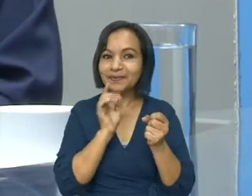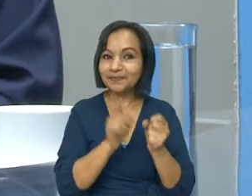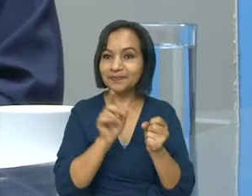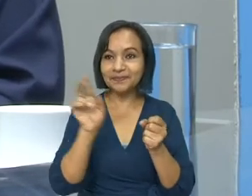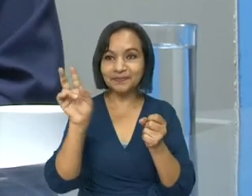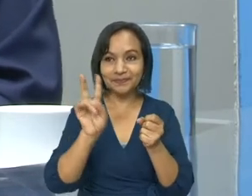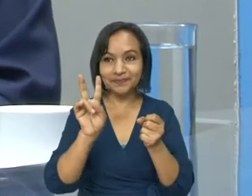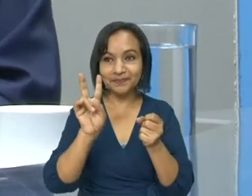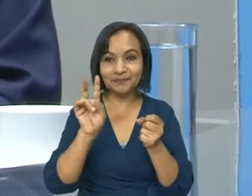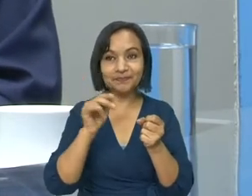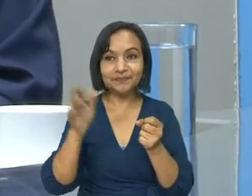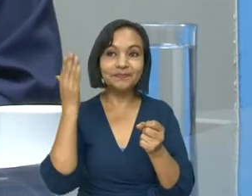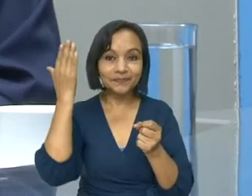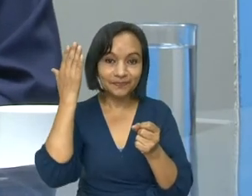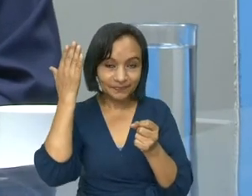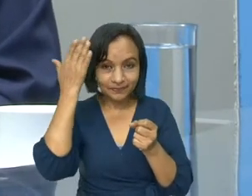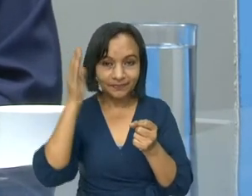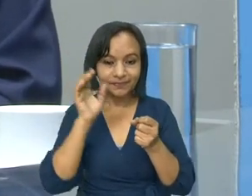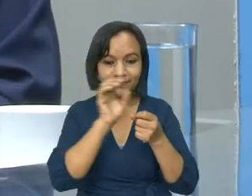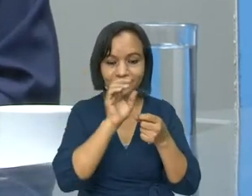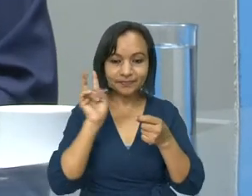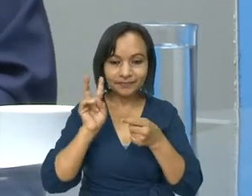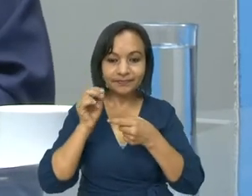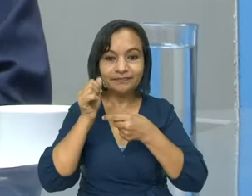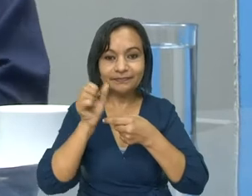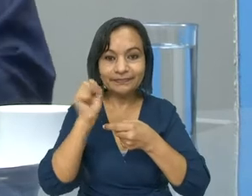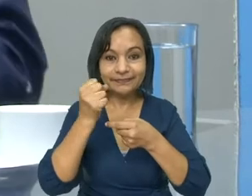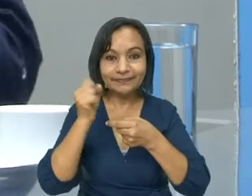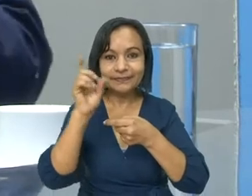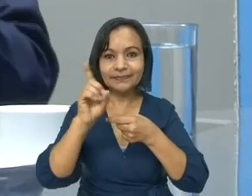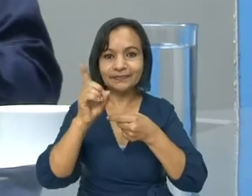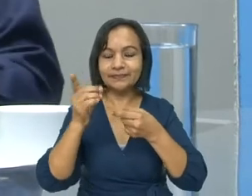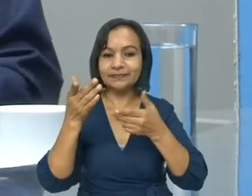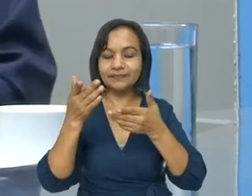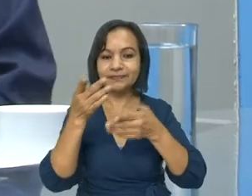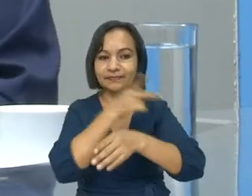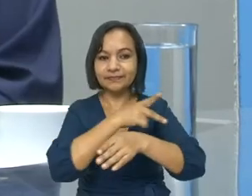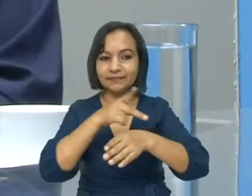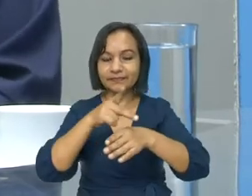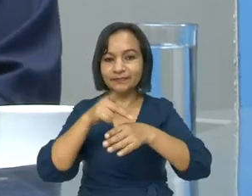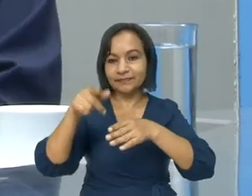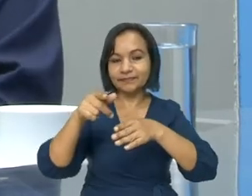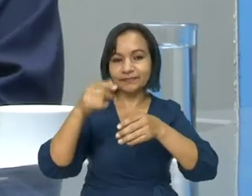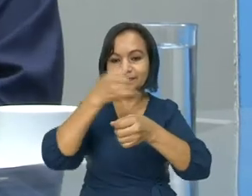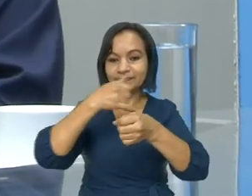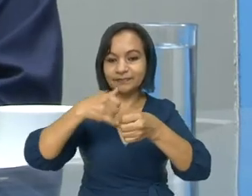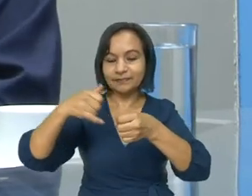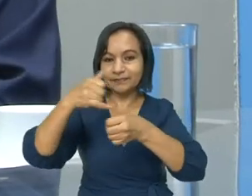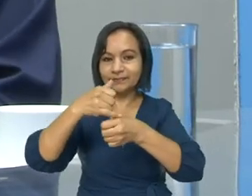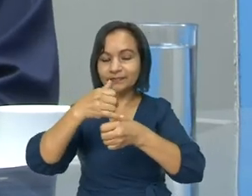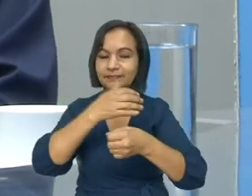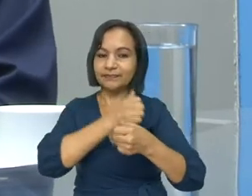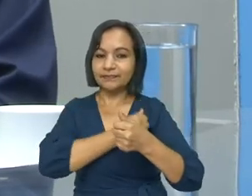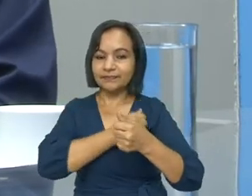viernes, y ya sabemos que los viernes está activado lo que es el Puerto Salvador Allende en cuanto a las giras de la Isla del Amor. Ya sabes que se